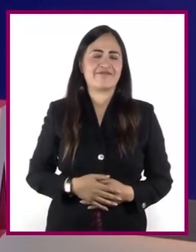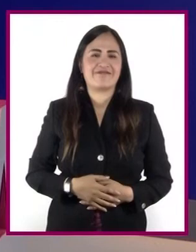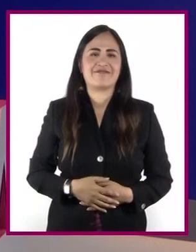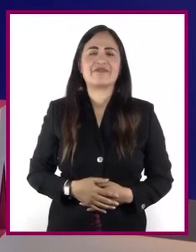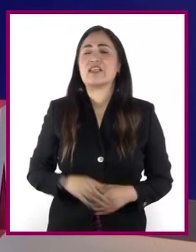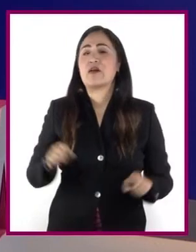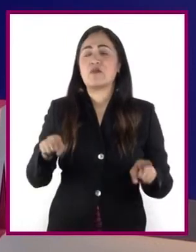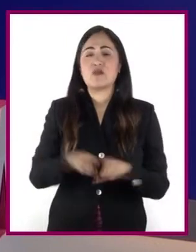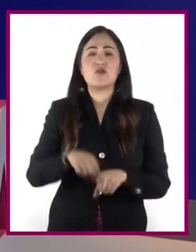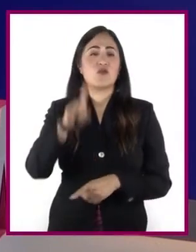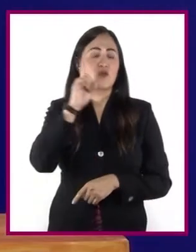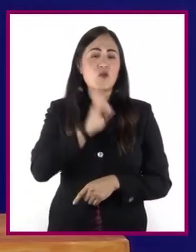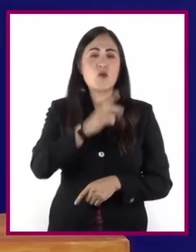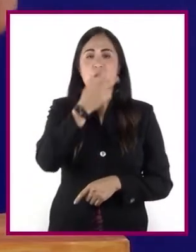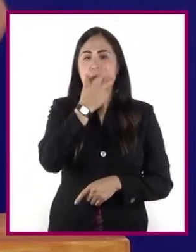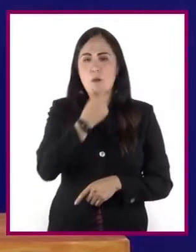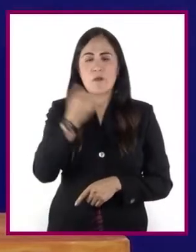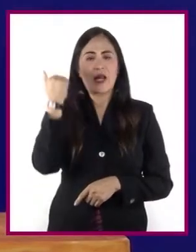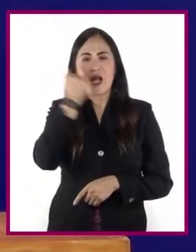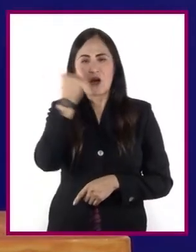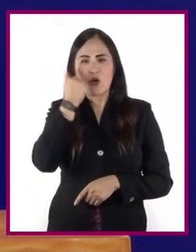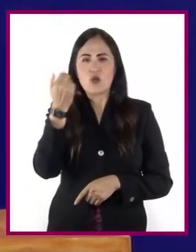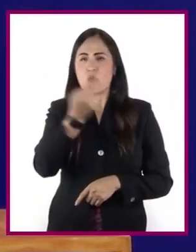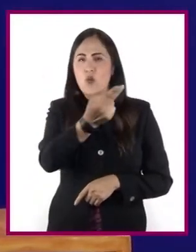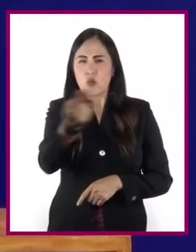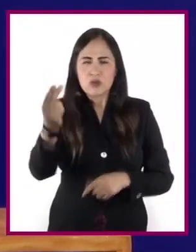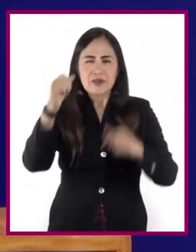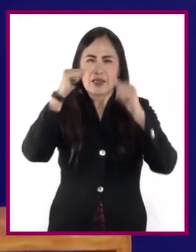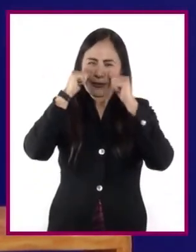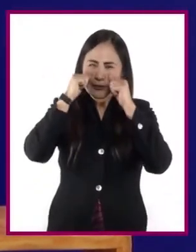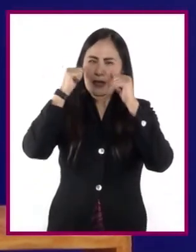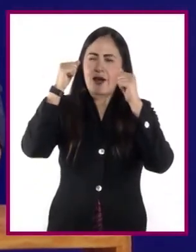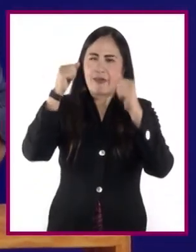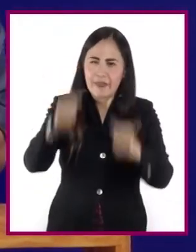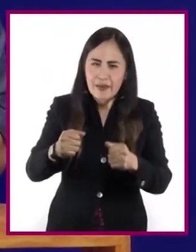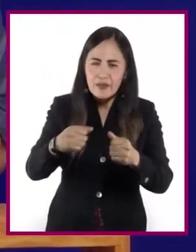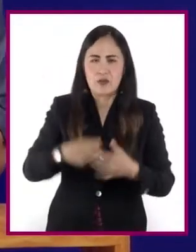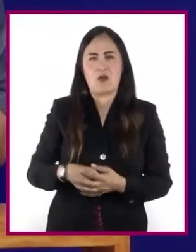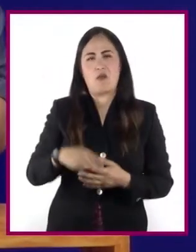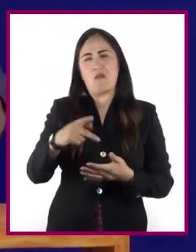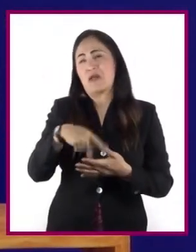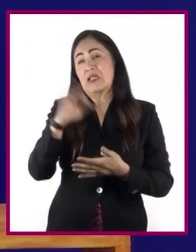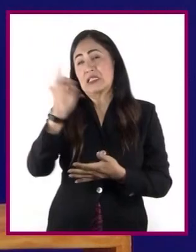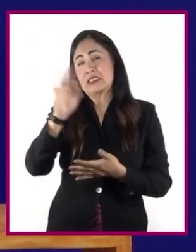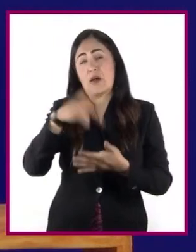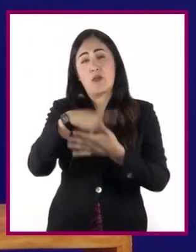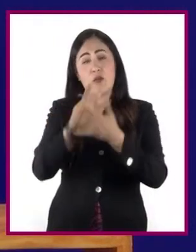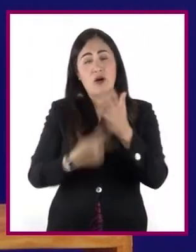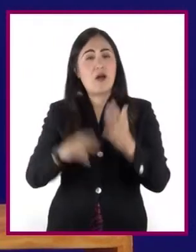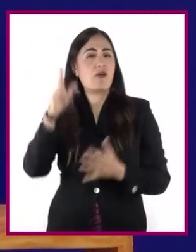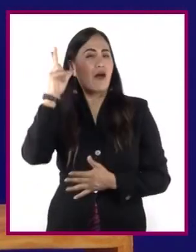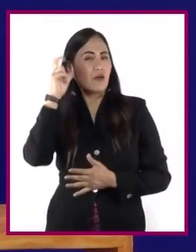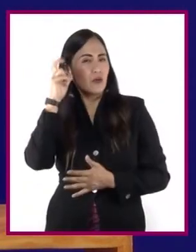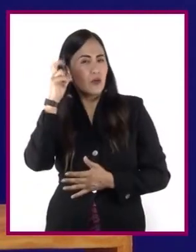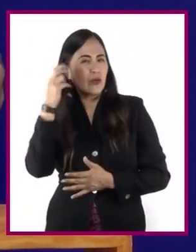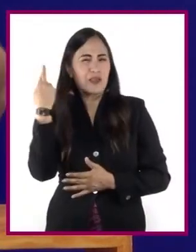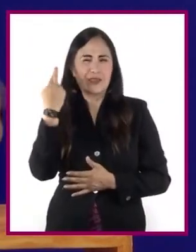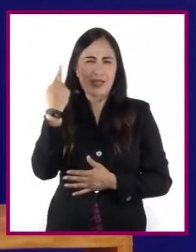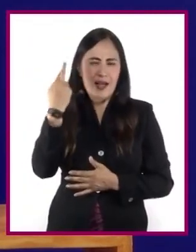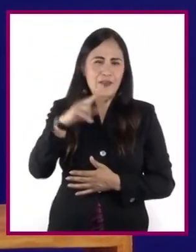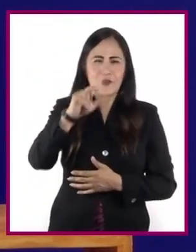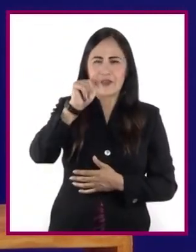Asimismo, las y los alumnos mantenerse atentos para observar los programas de radio o de la televisión que